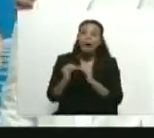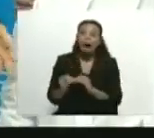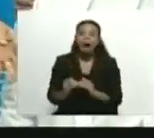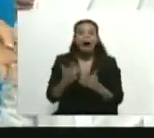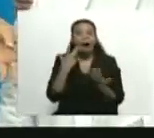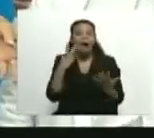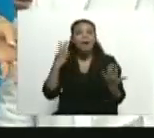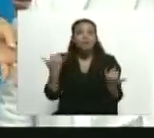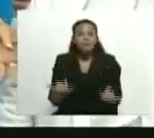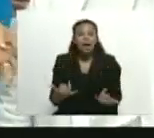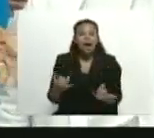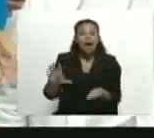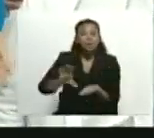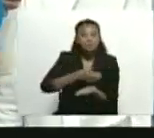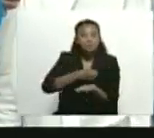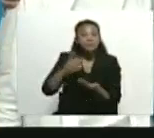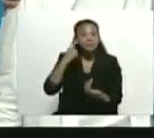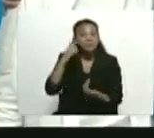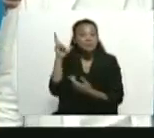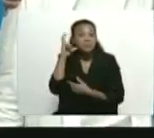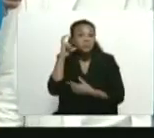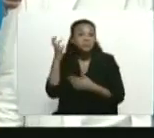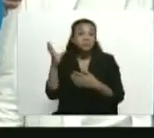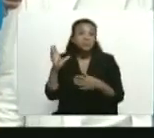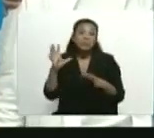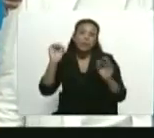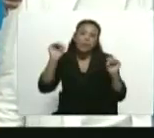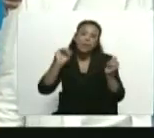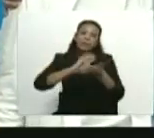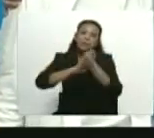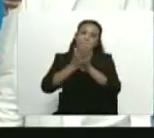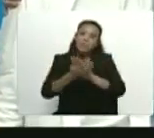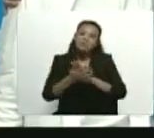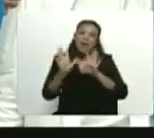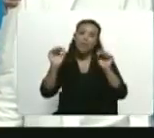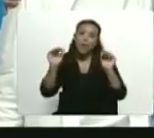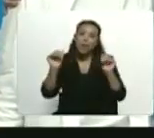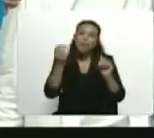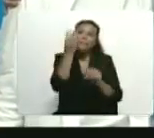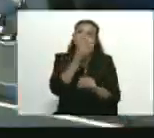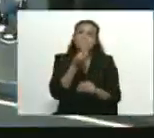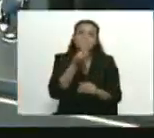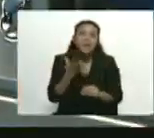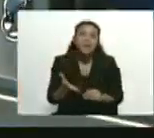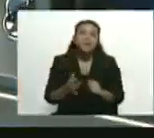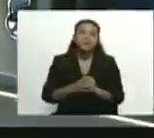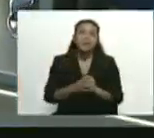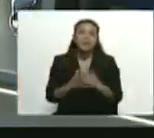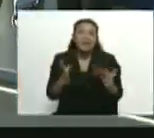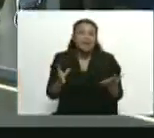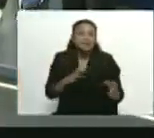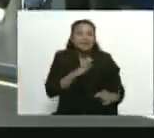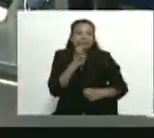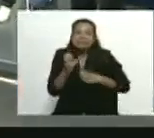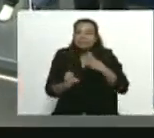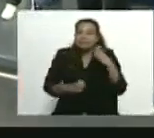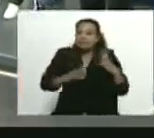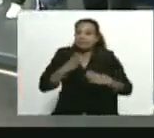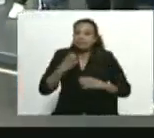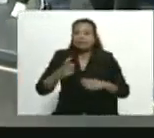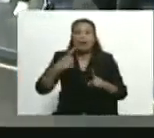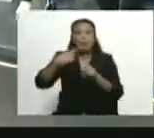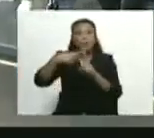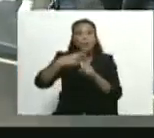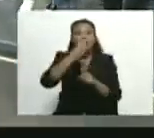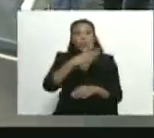a ponernos aquí a escucharlos a ellos. Vamos a despedir este programa tan hermoso, tan cargado de buenas noticias